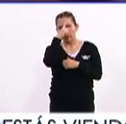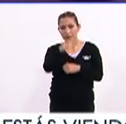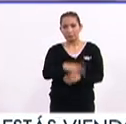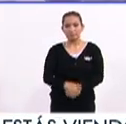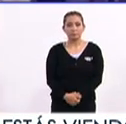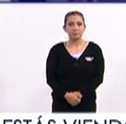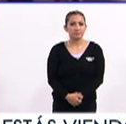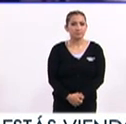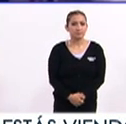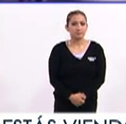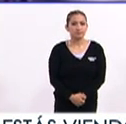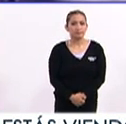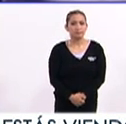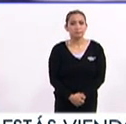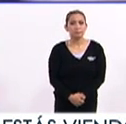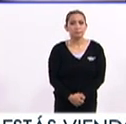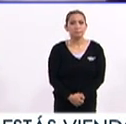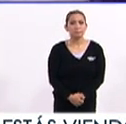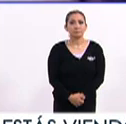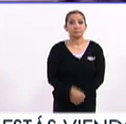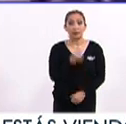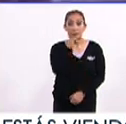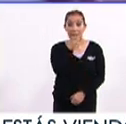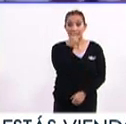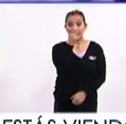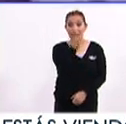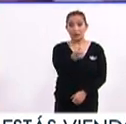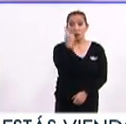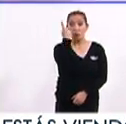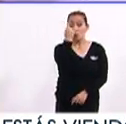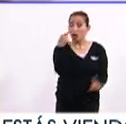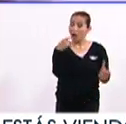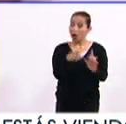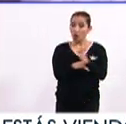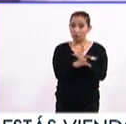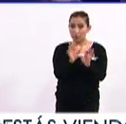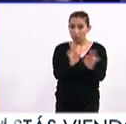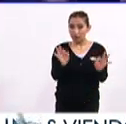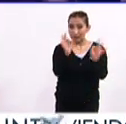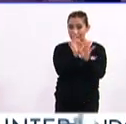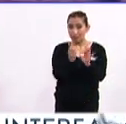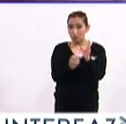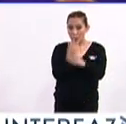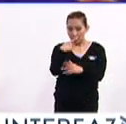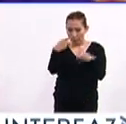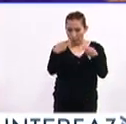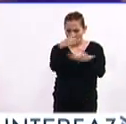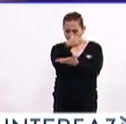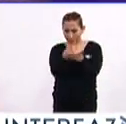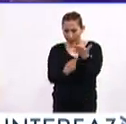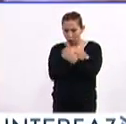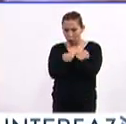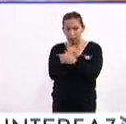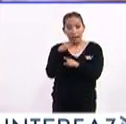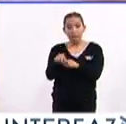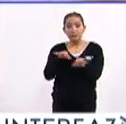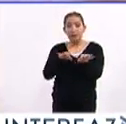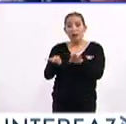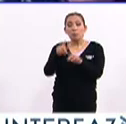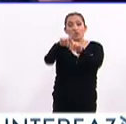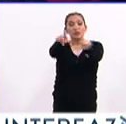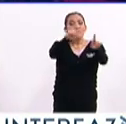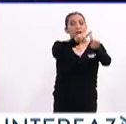país. Y bueno, también dijo que uno de los puntos más importantes del nuevo plan educativo es trabajar por